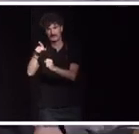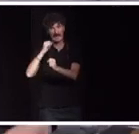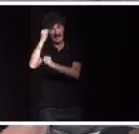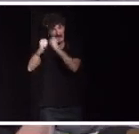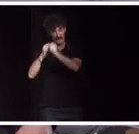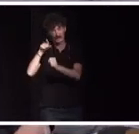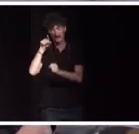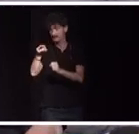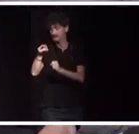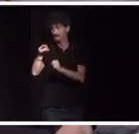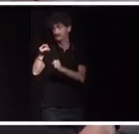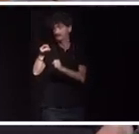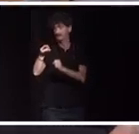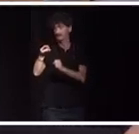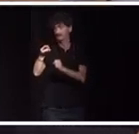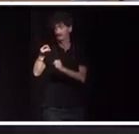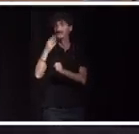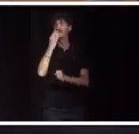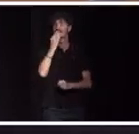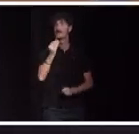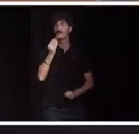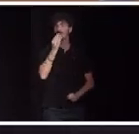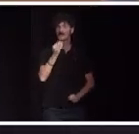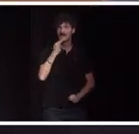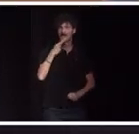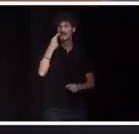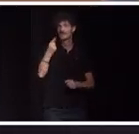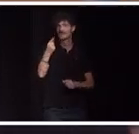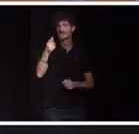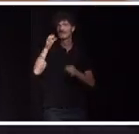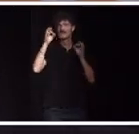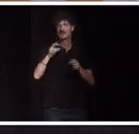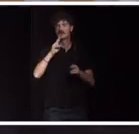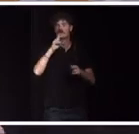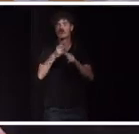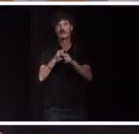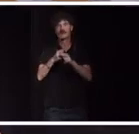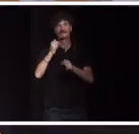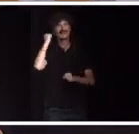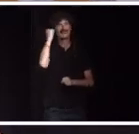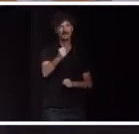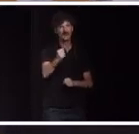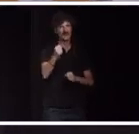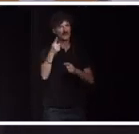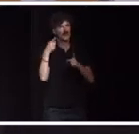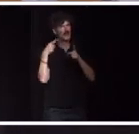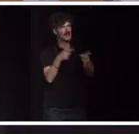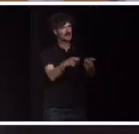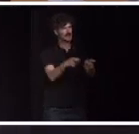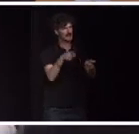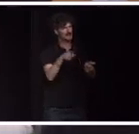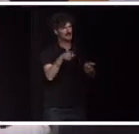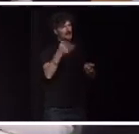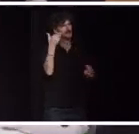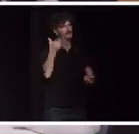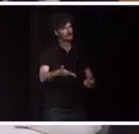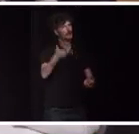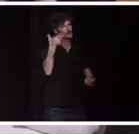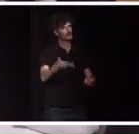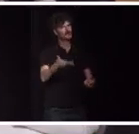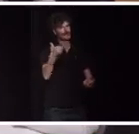lo que está haciendo Israel se llama crímenes de guerra. Por eso sí que importa, sí